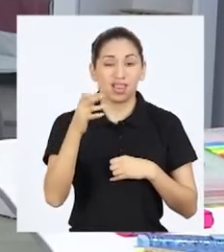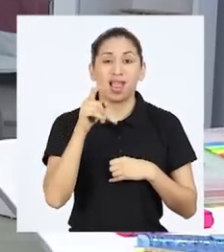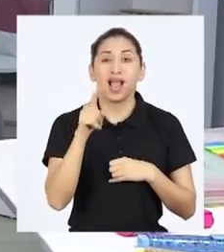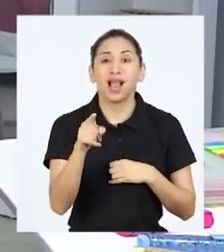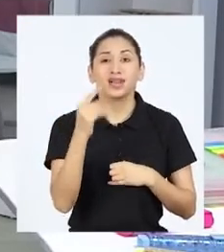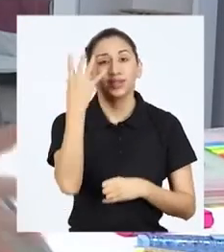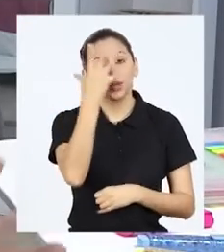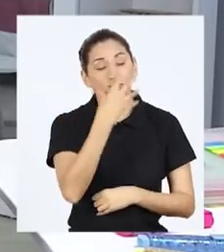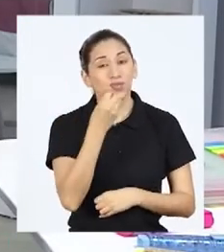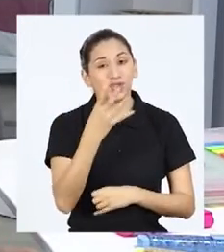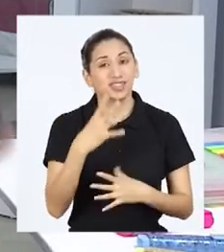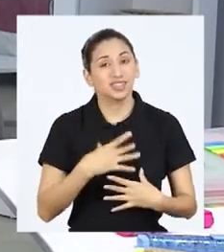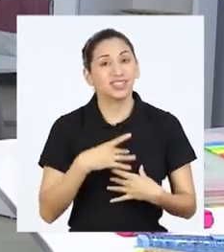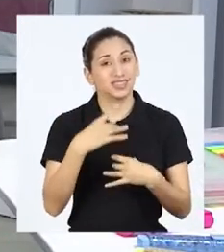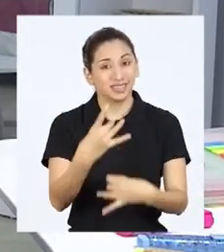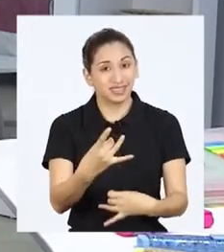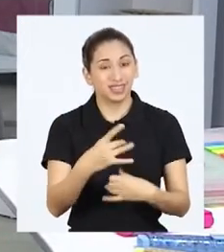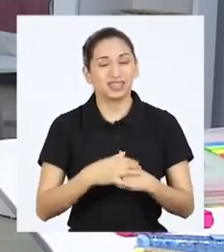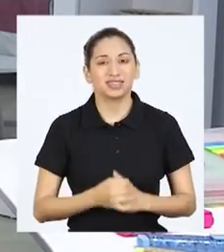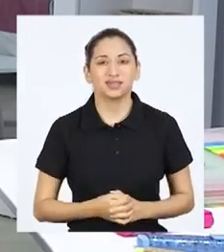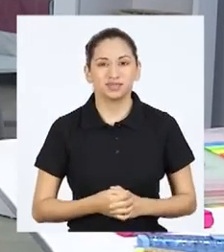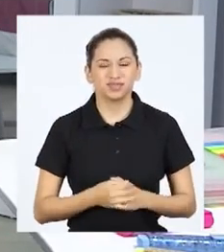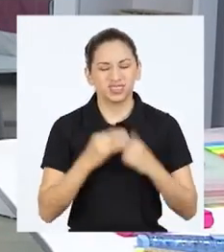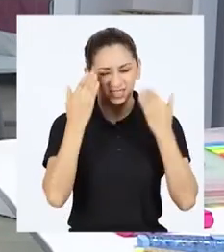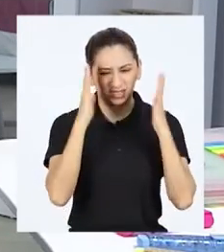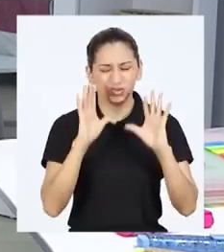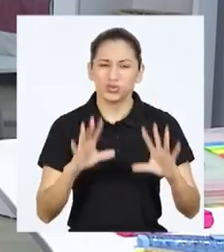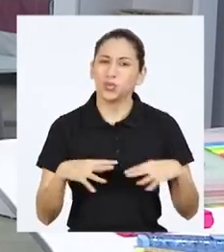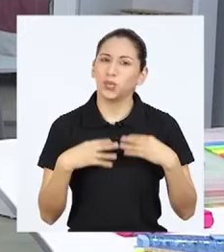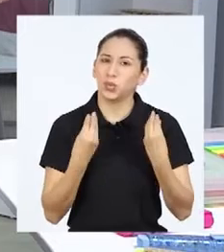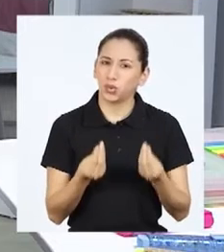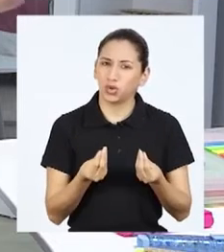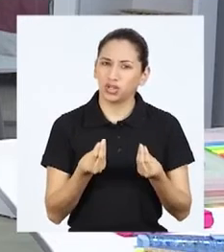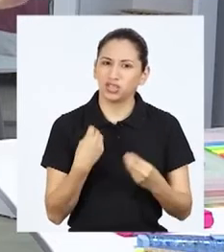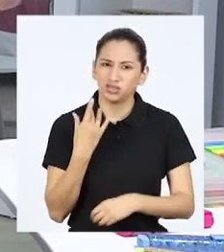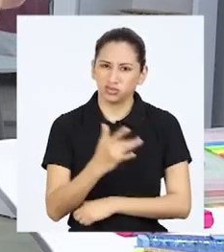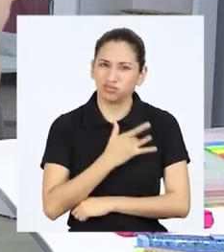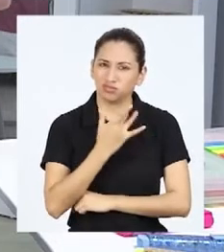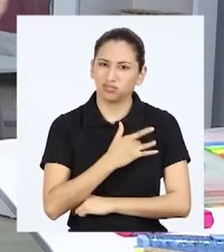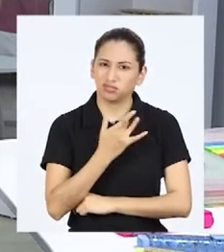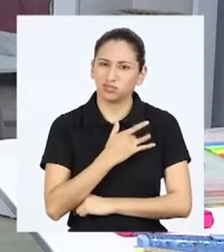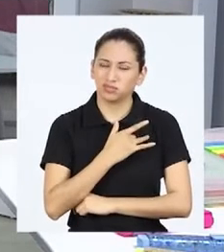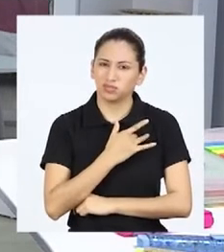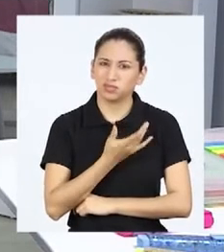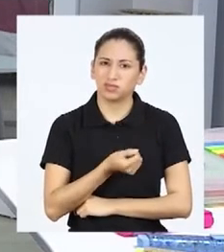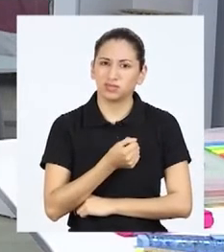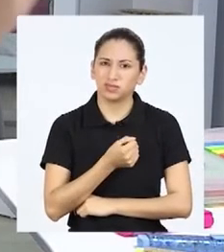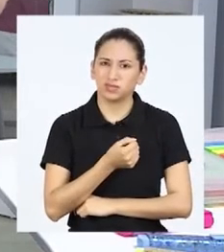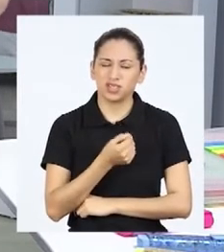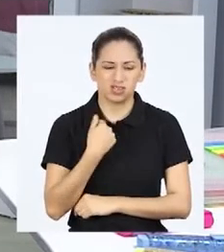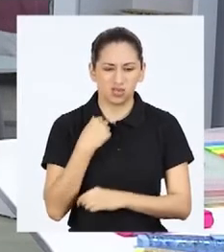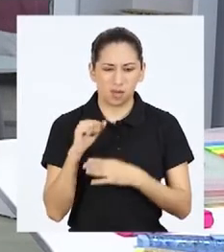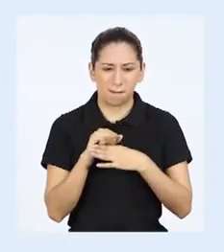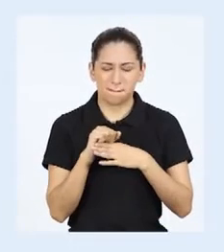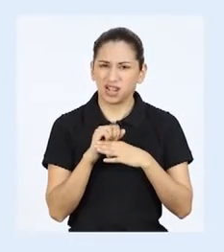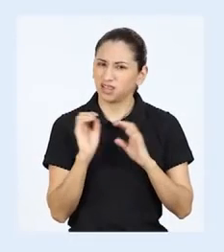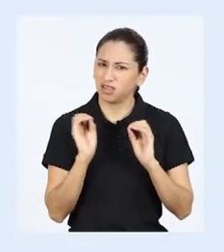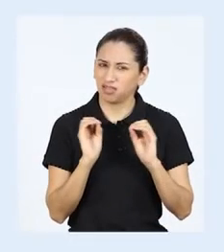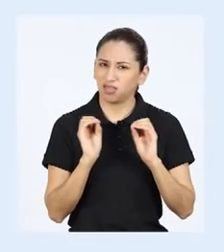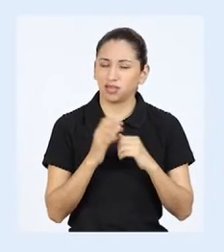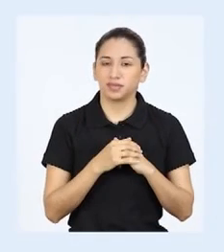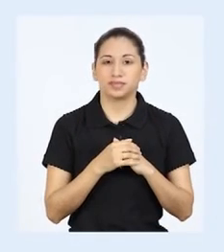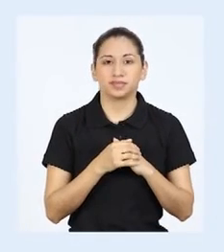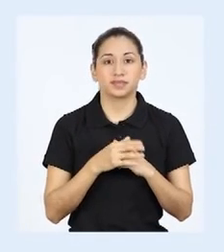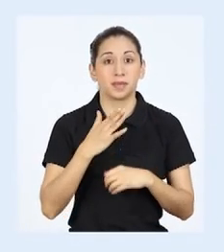suena muy interesante. No sé por qué siento que alguna vez no he puesto en práctica. En